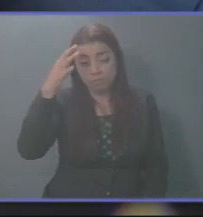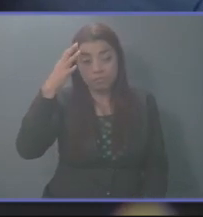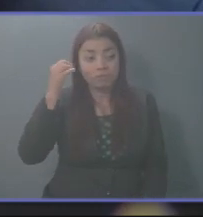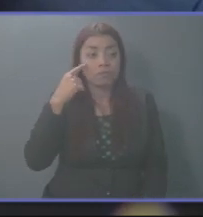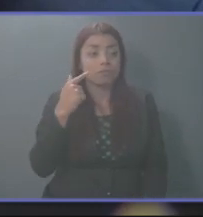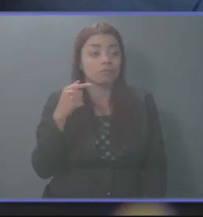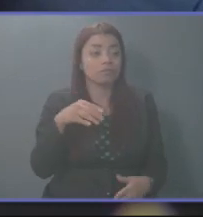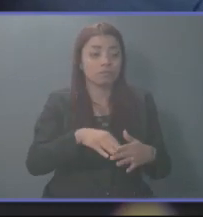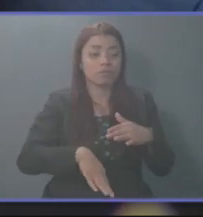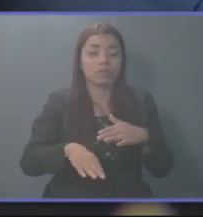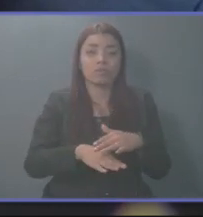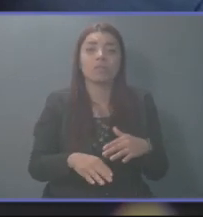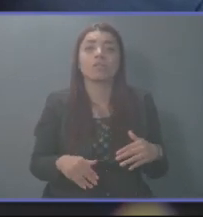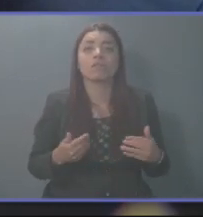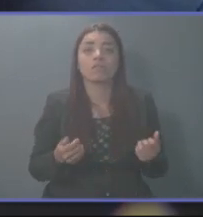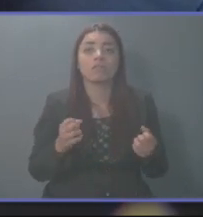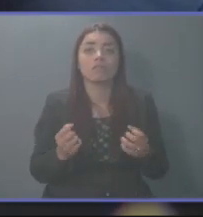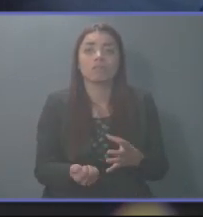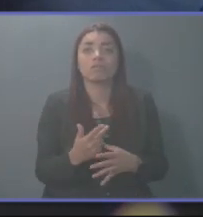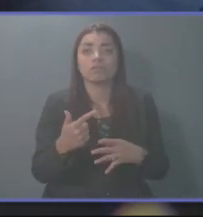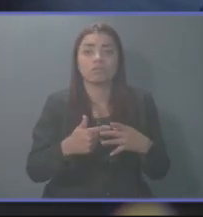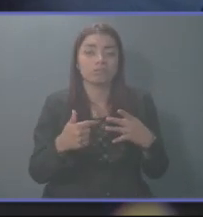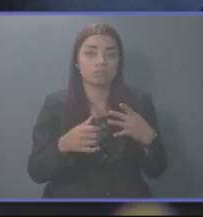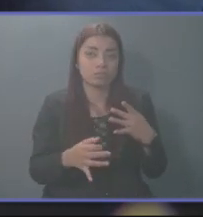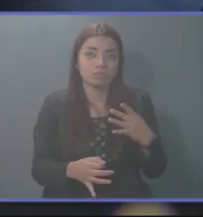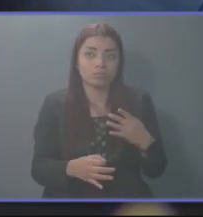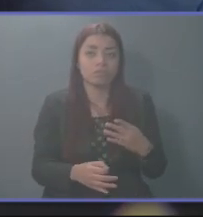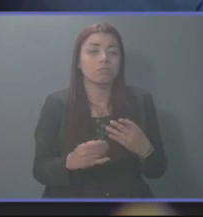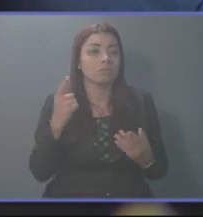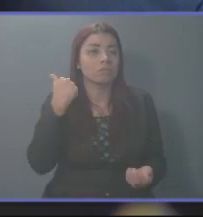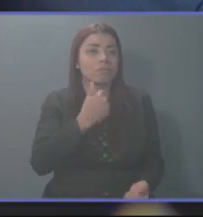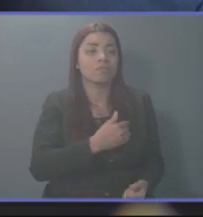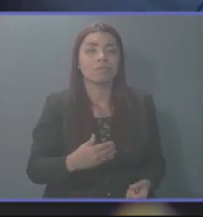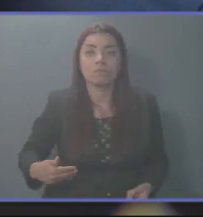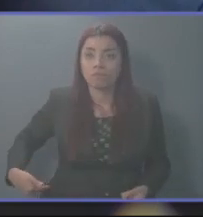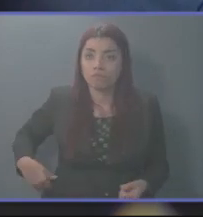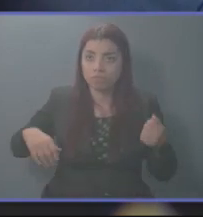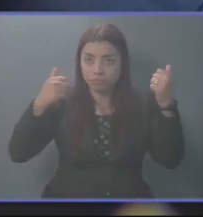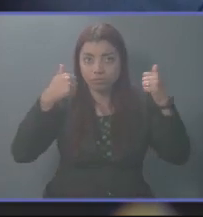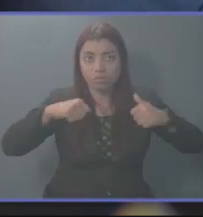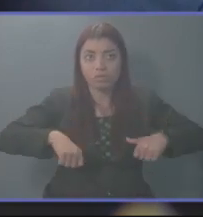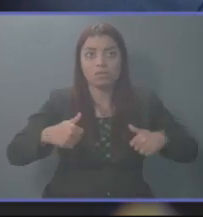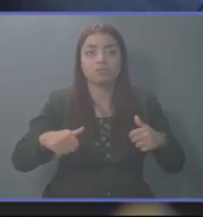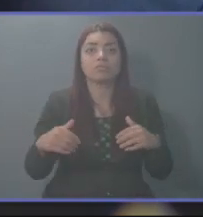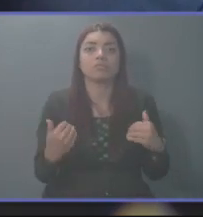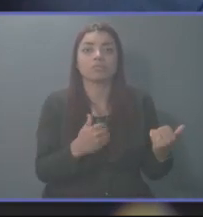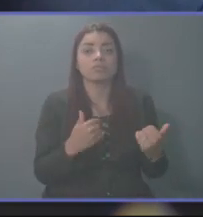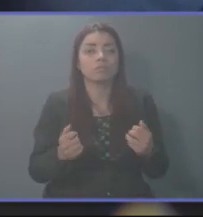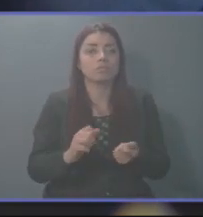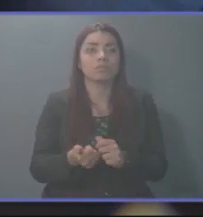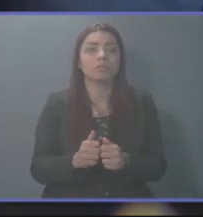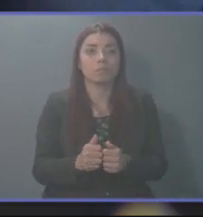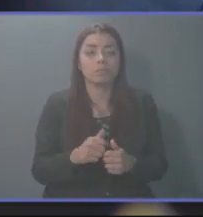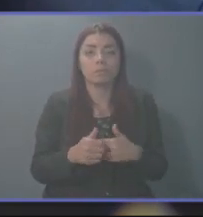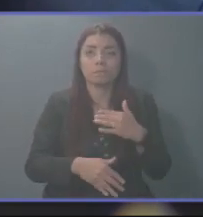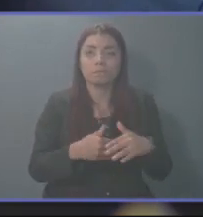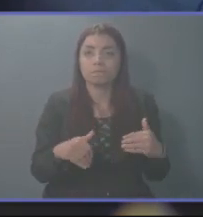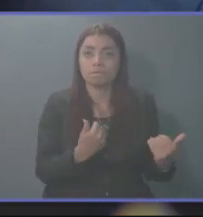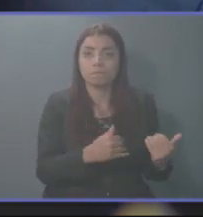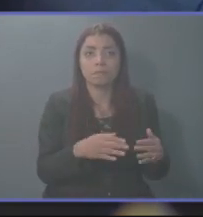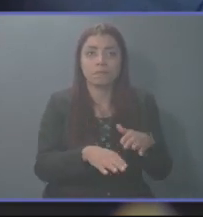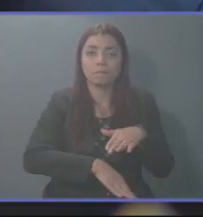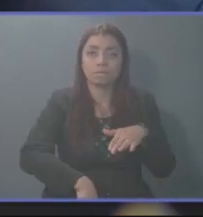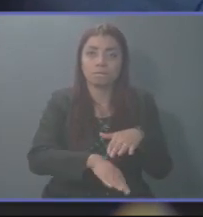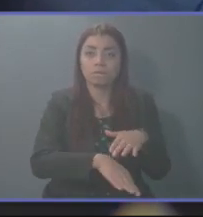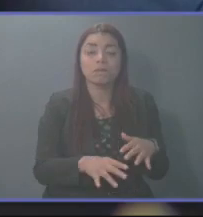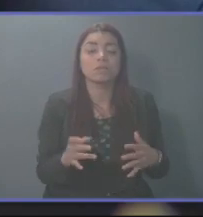la fundamentación para la emisión de la nueva ley en comento. El presidente está de acuerdo con el hecho que la actividad deportiva tiene un rol esencial para